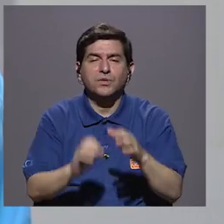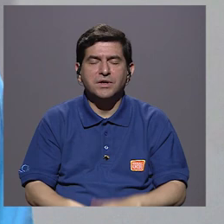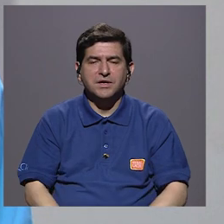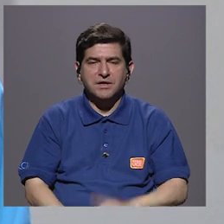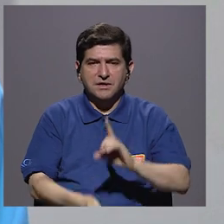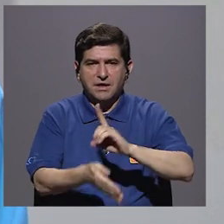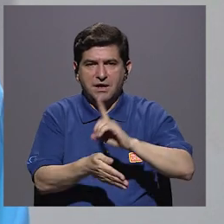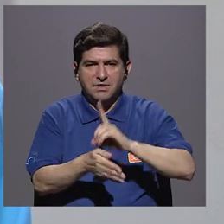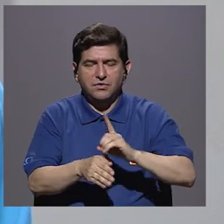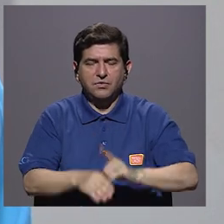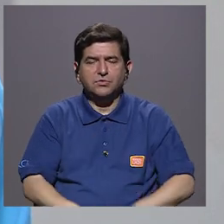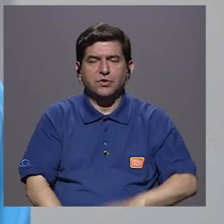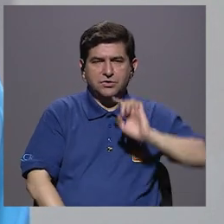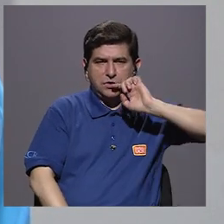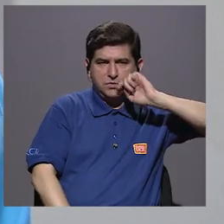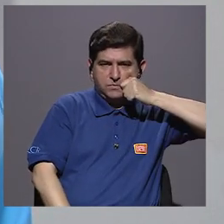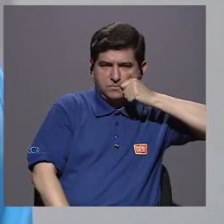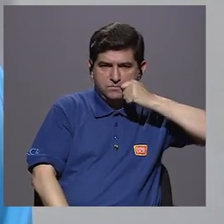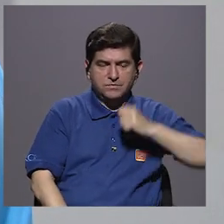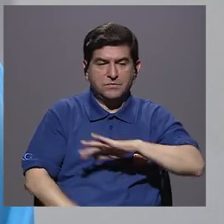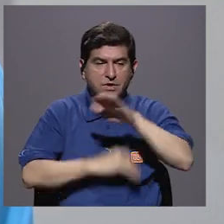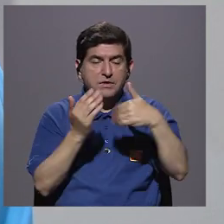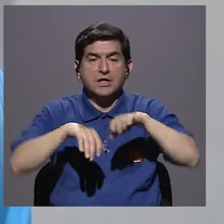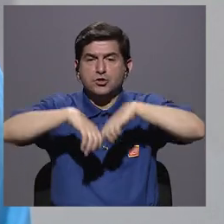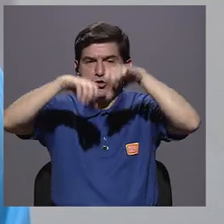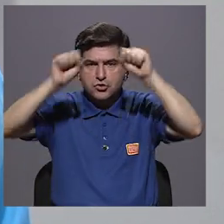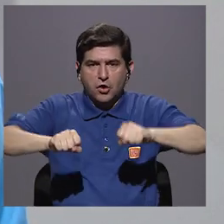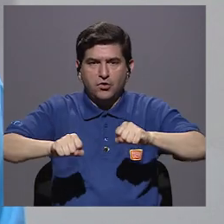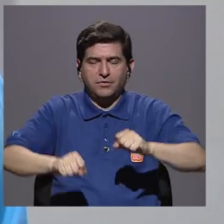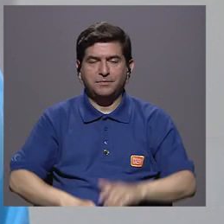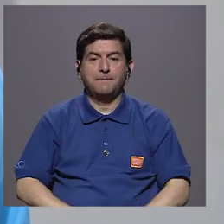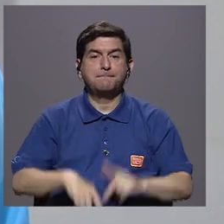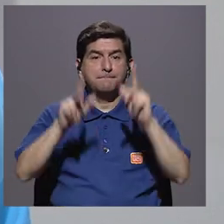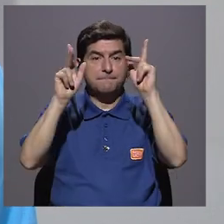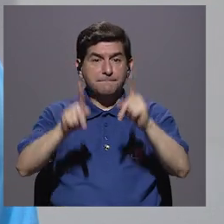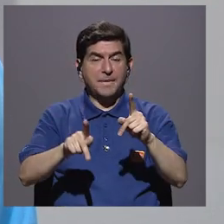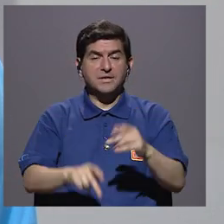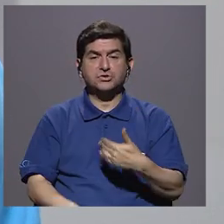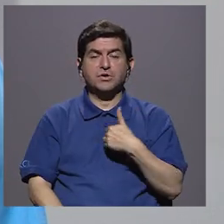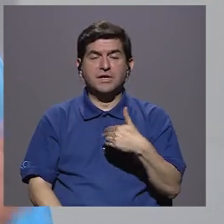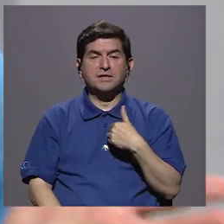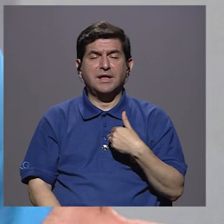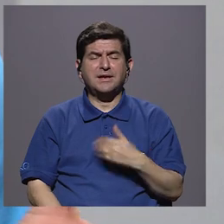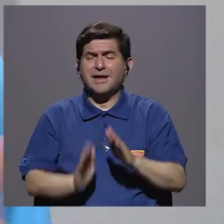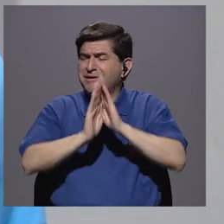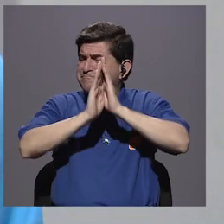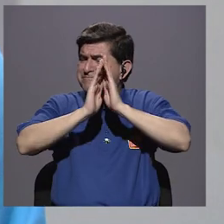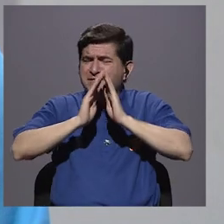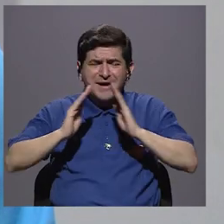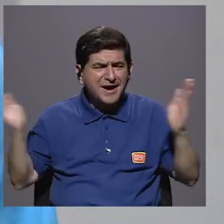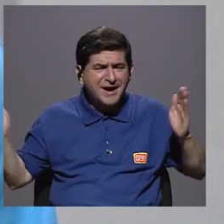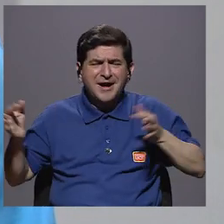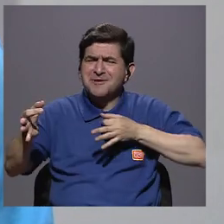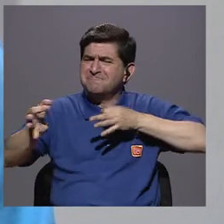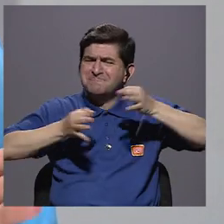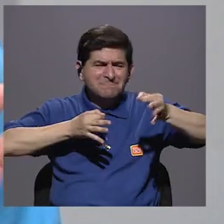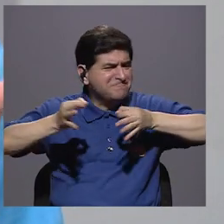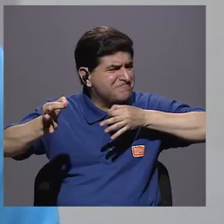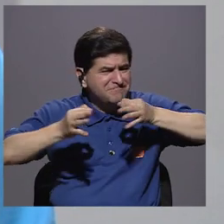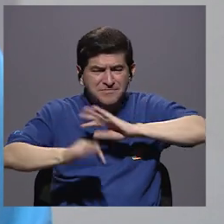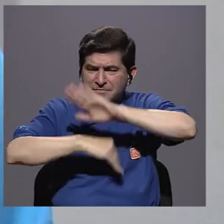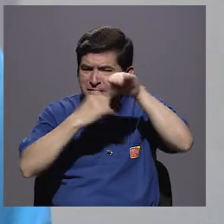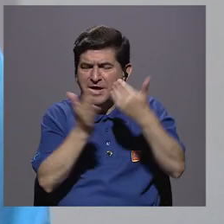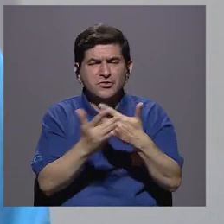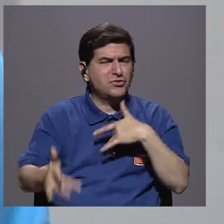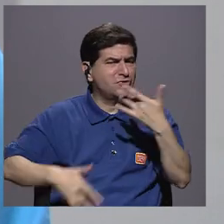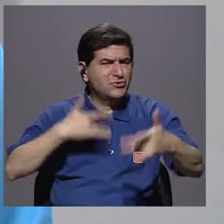deber del médico de guardar confidencialidad y de todo el sistema. Entonces la persona debe tener toda la amplitud, tiene que estar abierta y